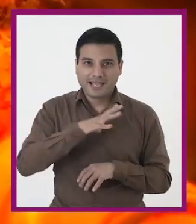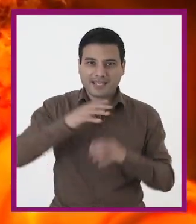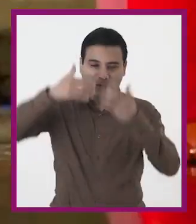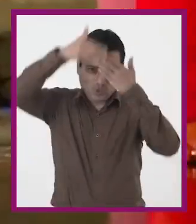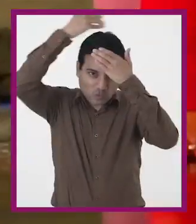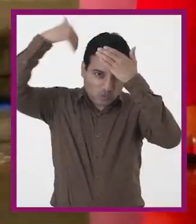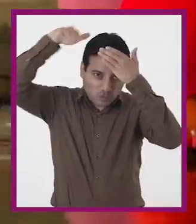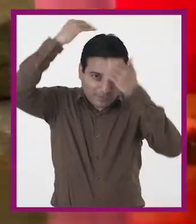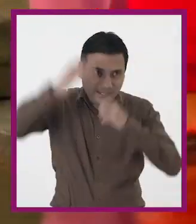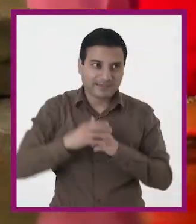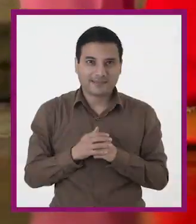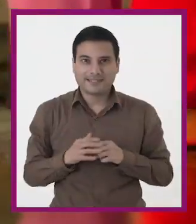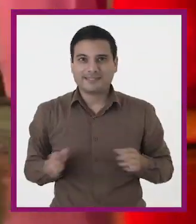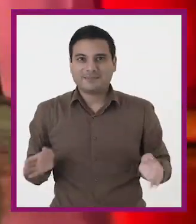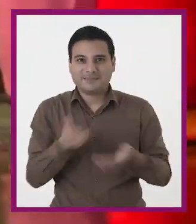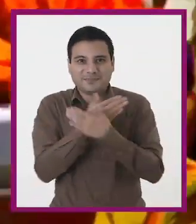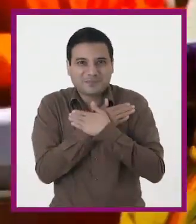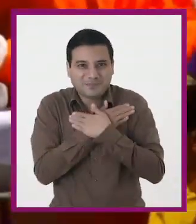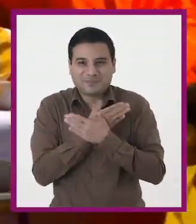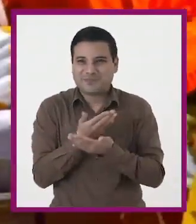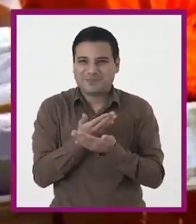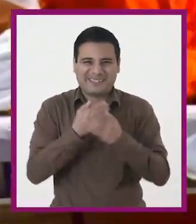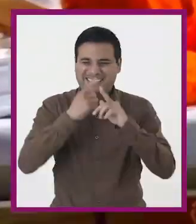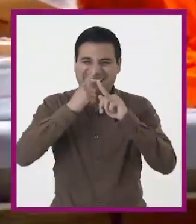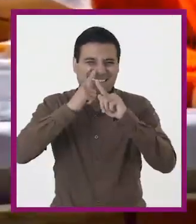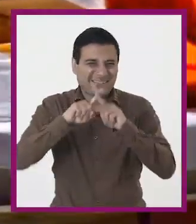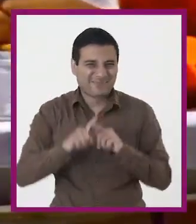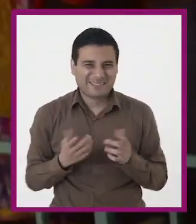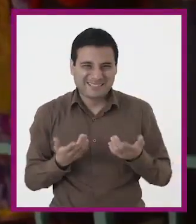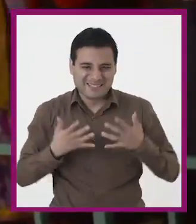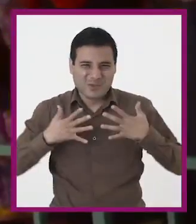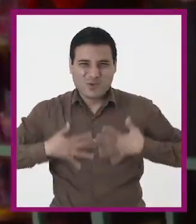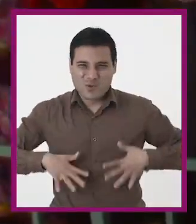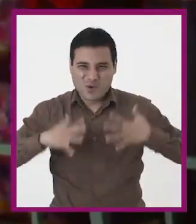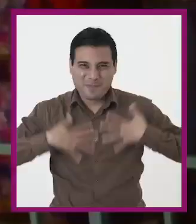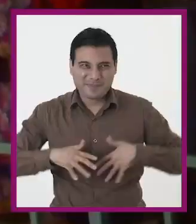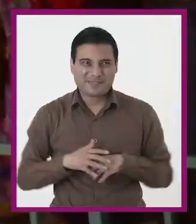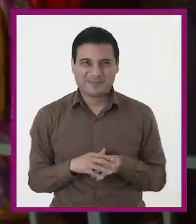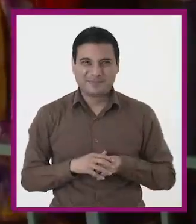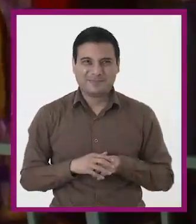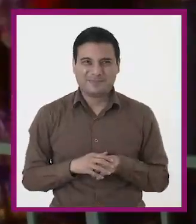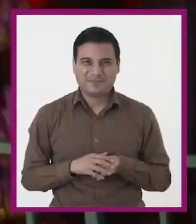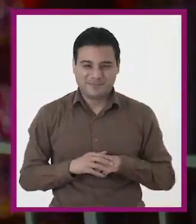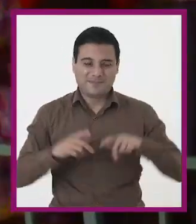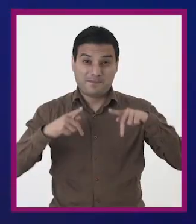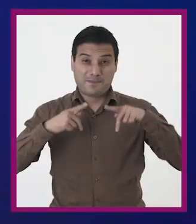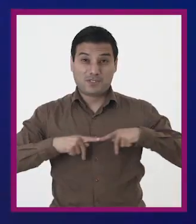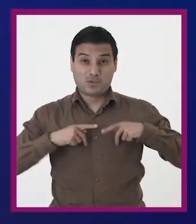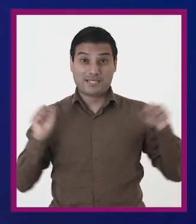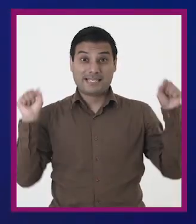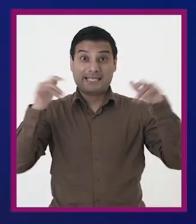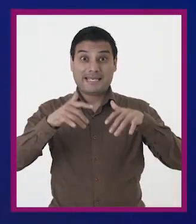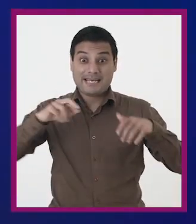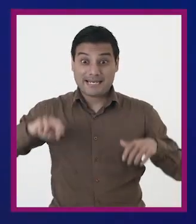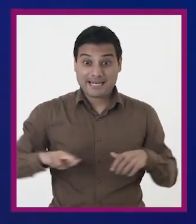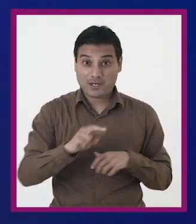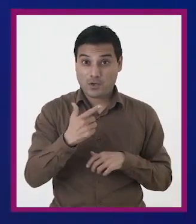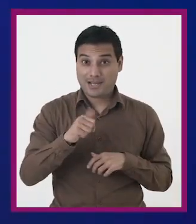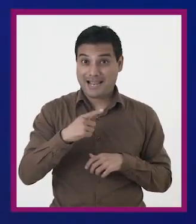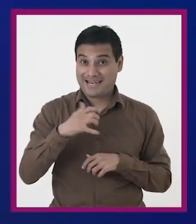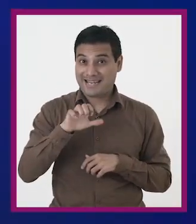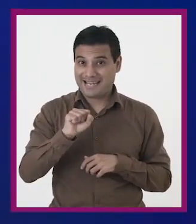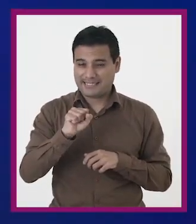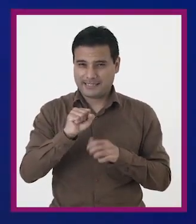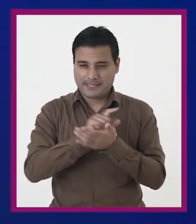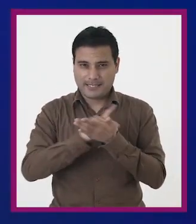saris, turbantes, guirnaldas y bindi, multitudes que se purifican en el Ganges. La India